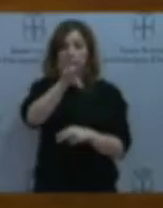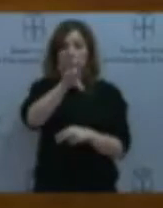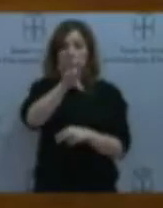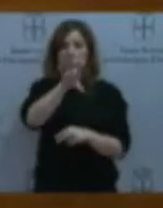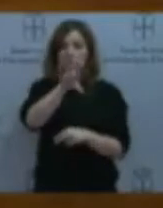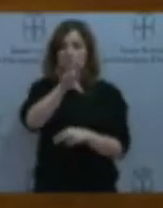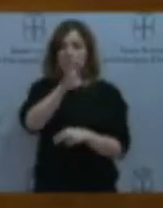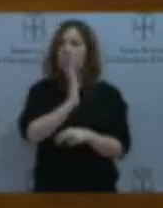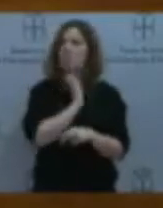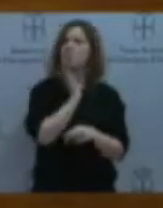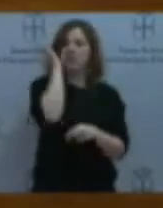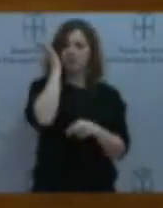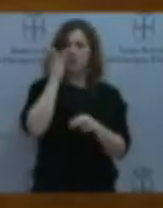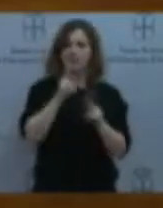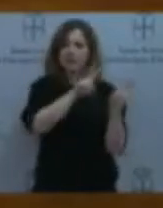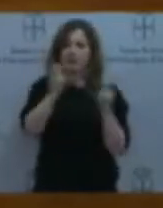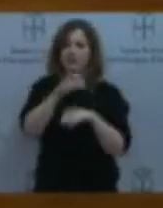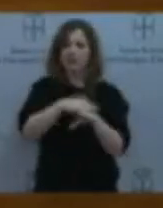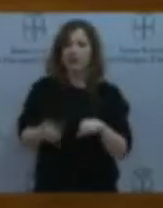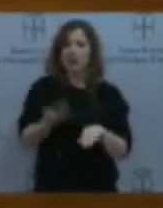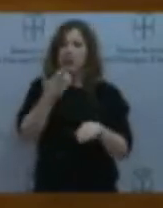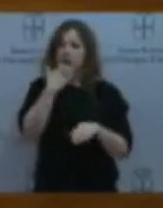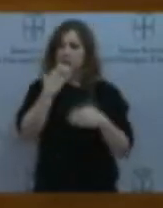algunos aspectos fundamentales, por ejemplo, el que